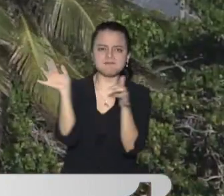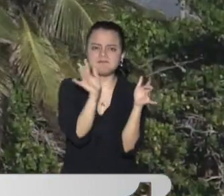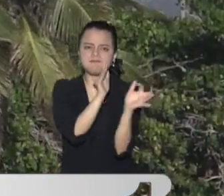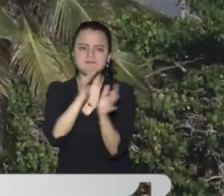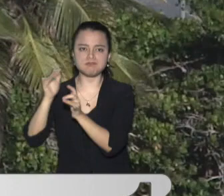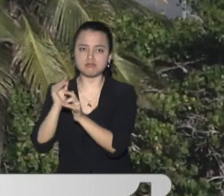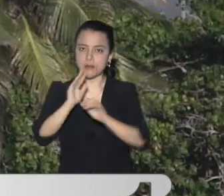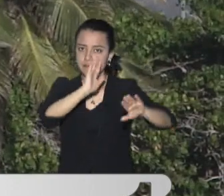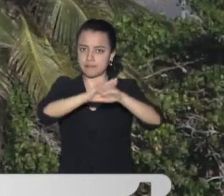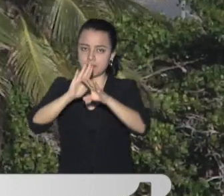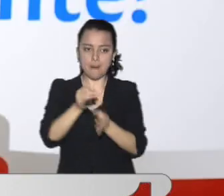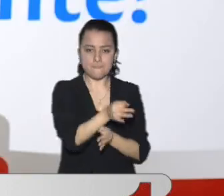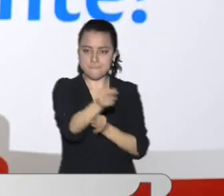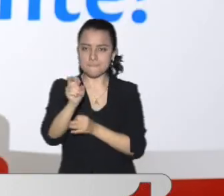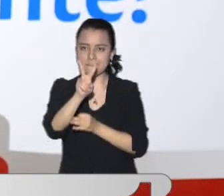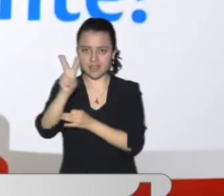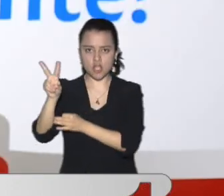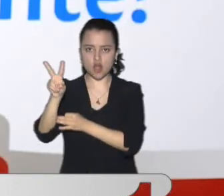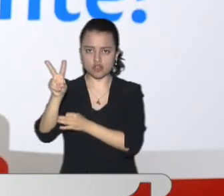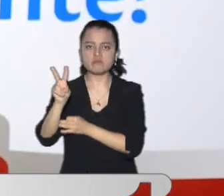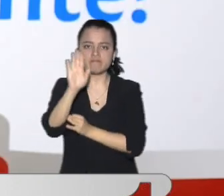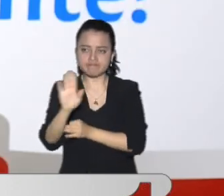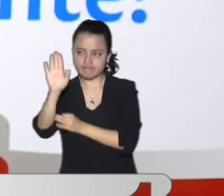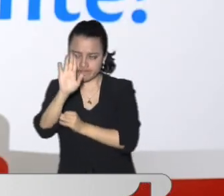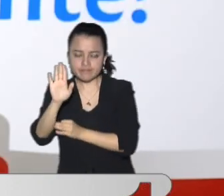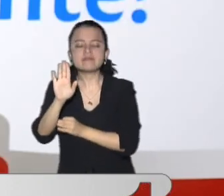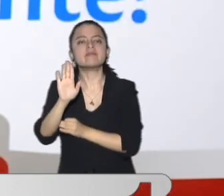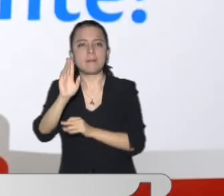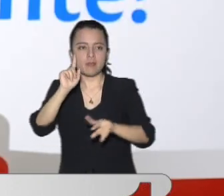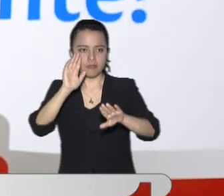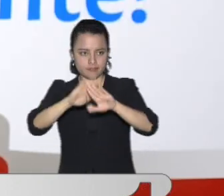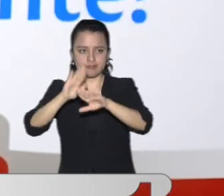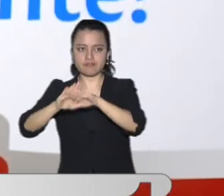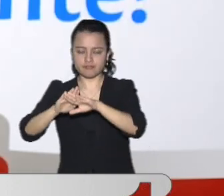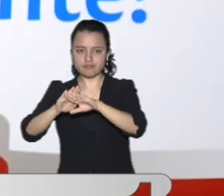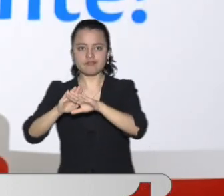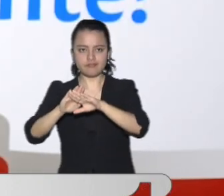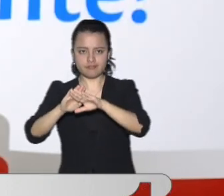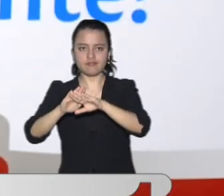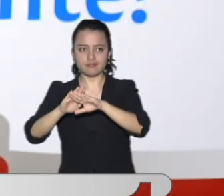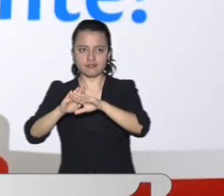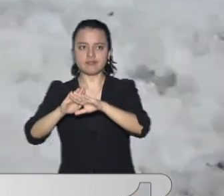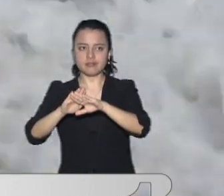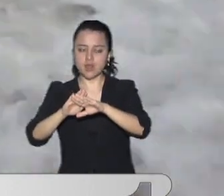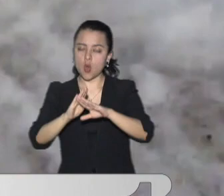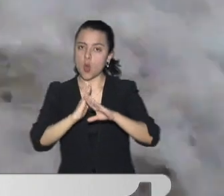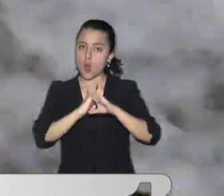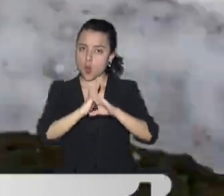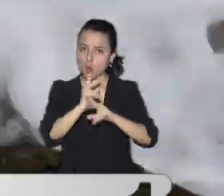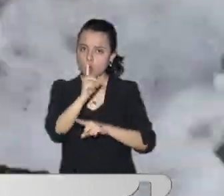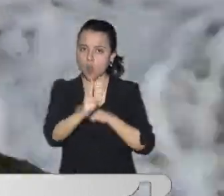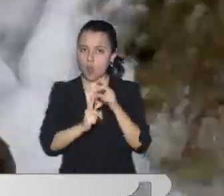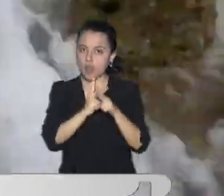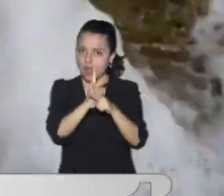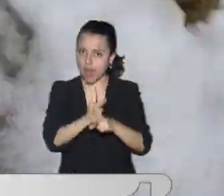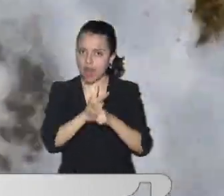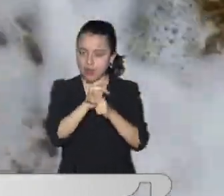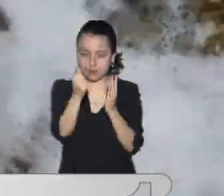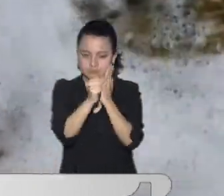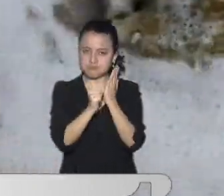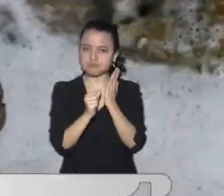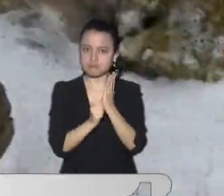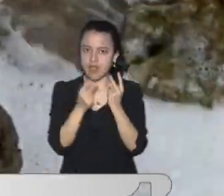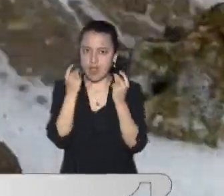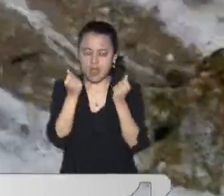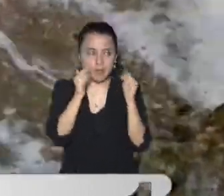a los alcaldes de los 22 municipios del departamento mantener activos sus planes de emergencia y contingencia. Los organismos de socorro